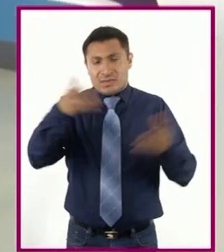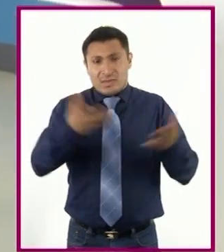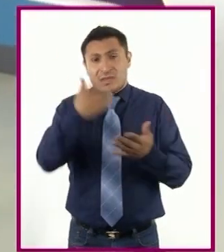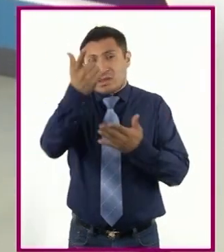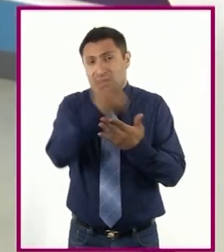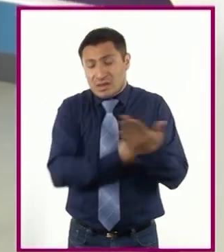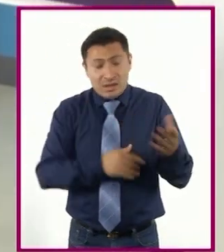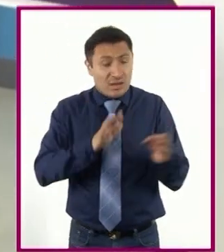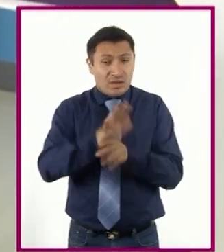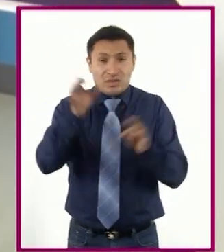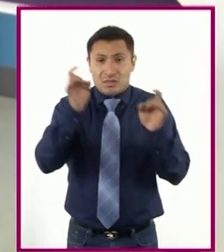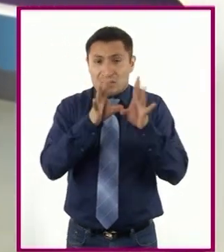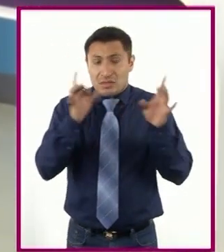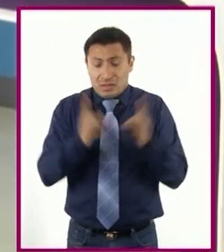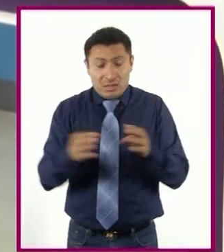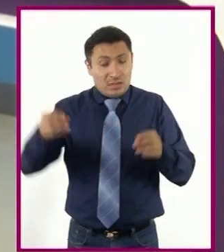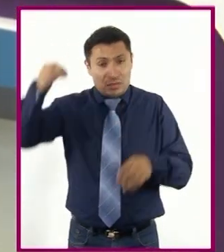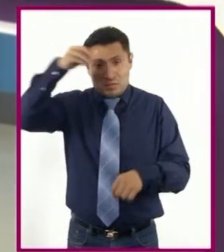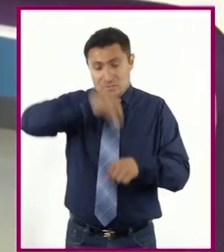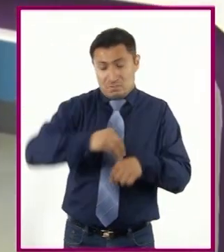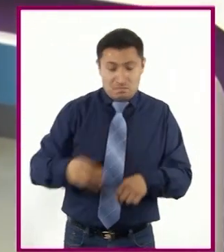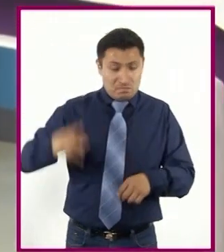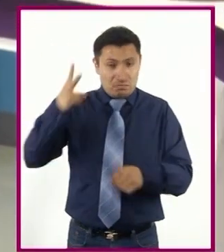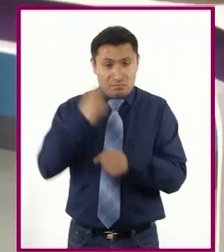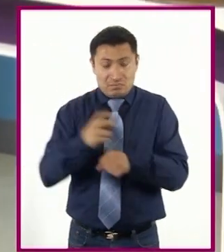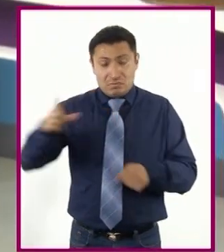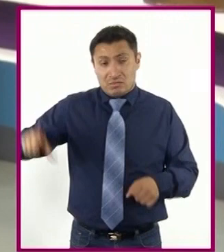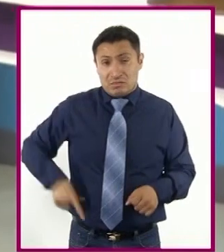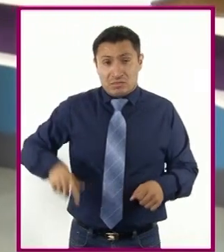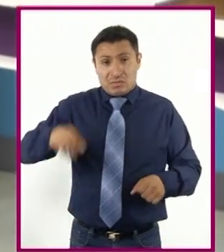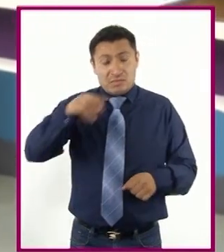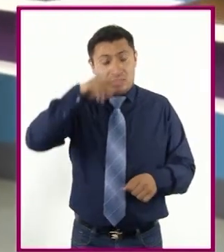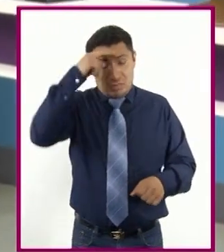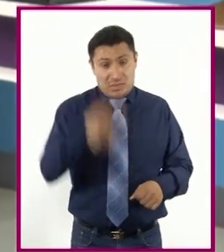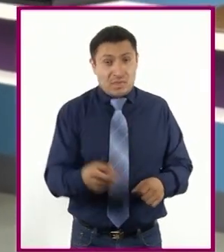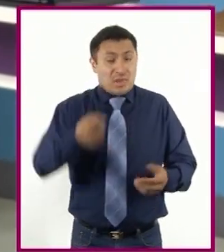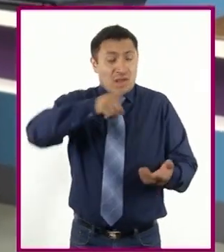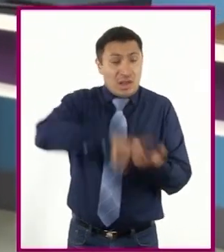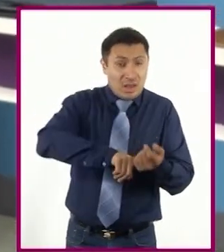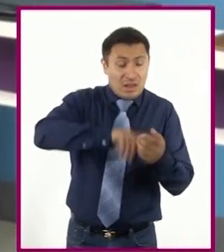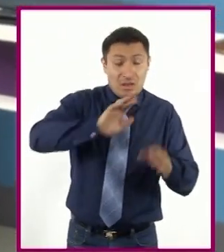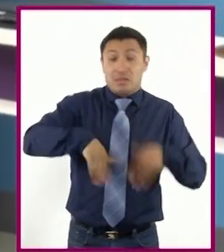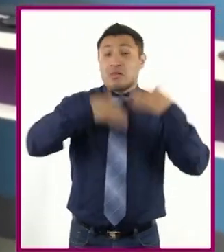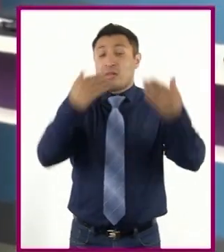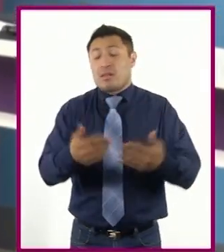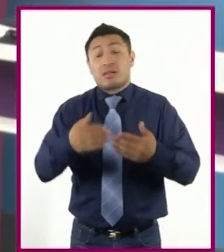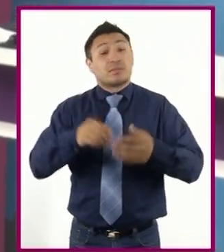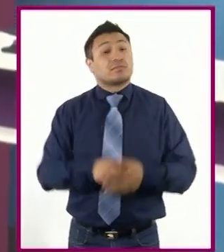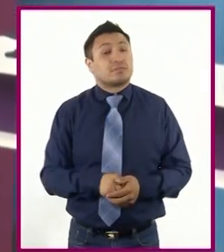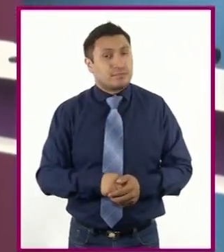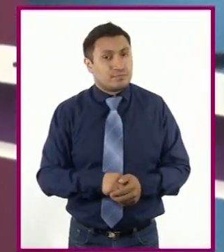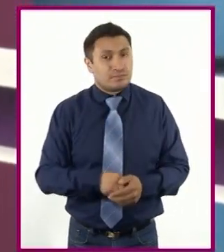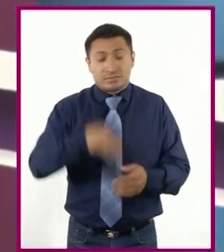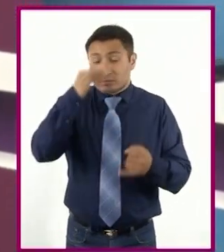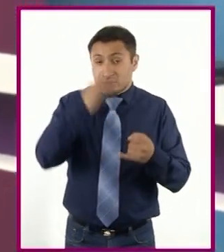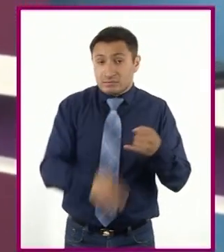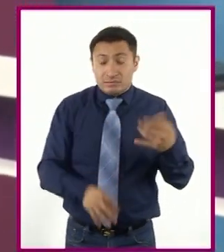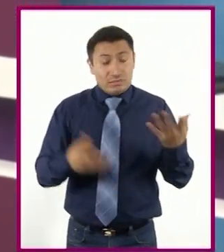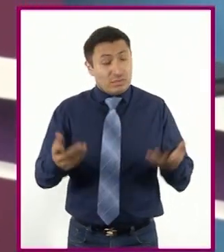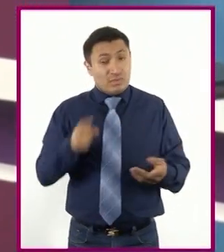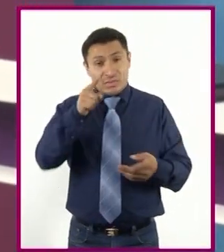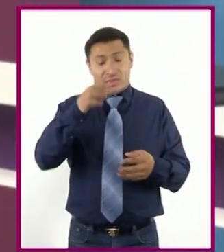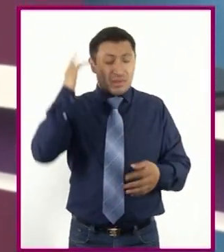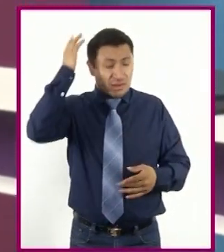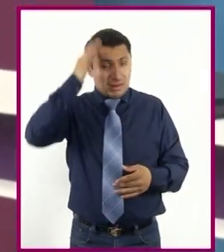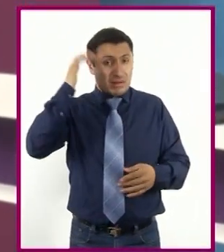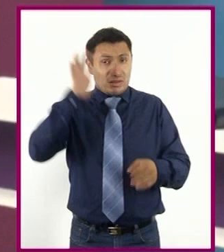lista de las causas de la imposición del Segundo Imperio Mexicano, tanto internas como externas. Finalmente,